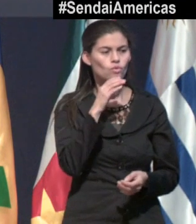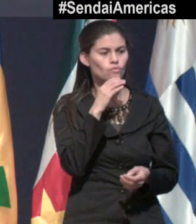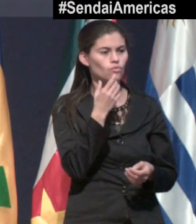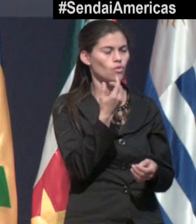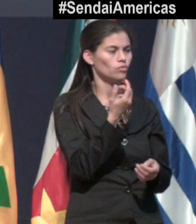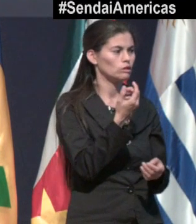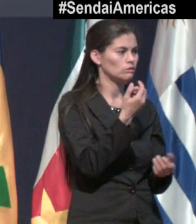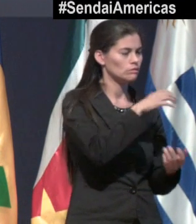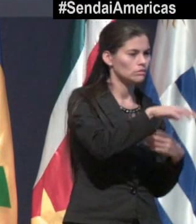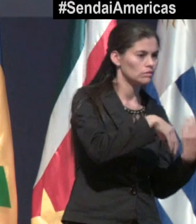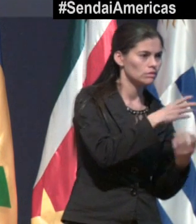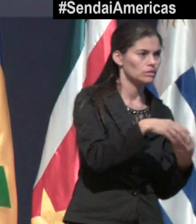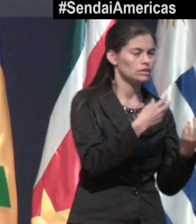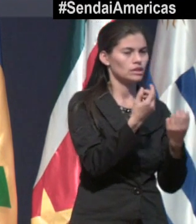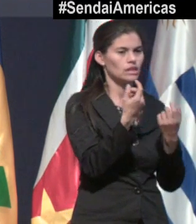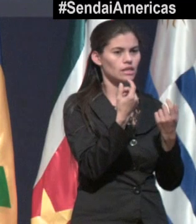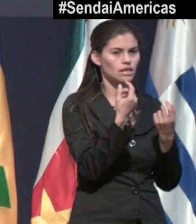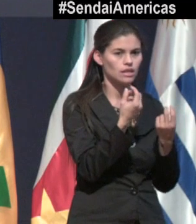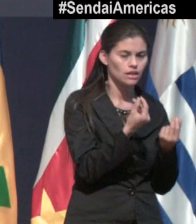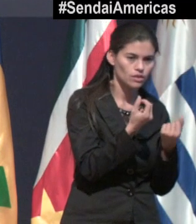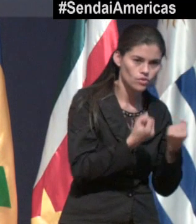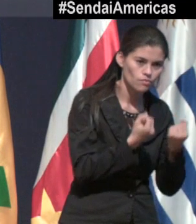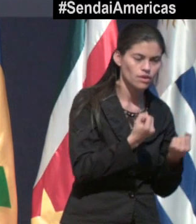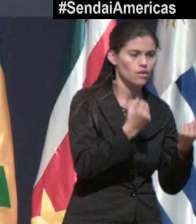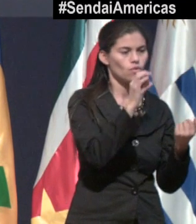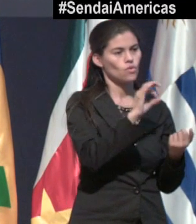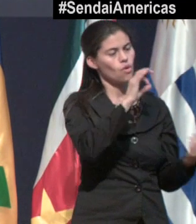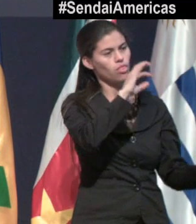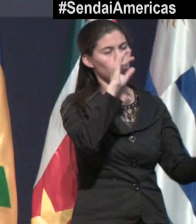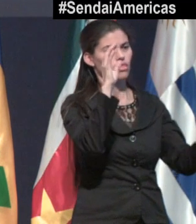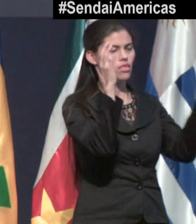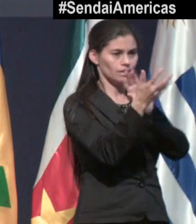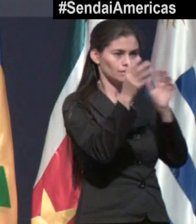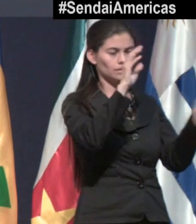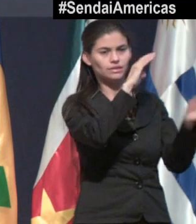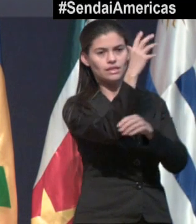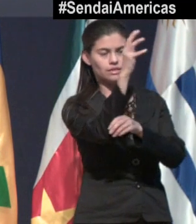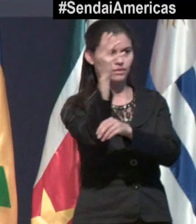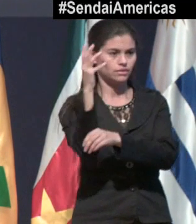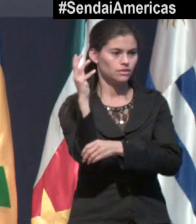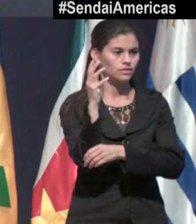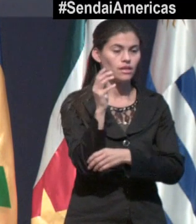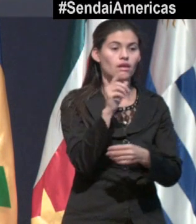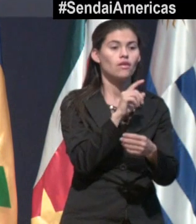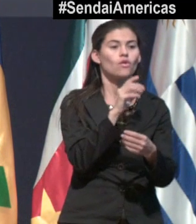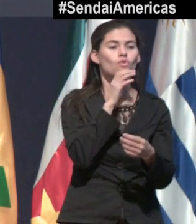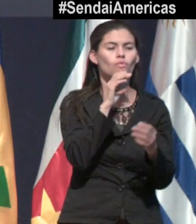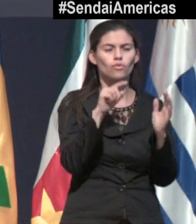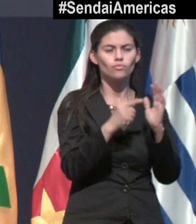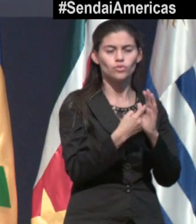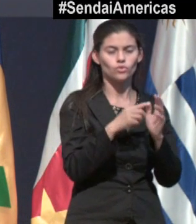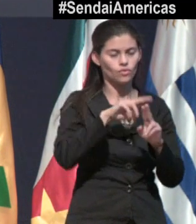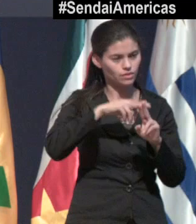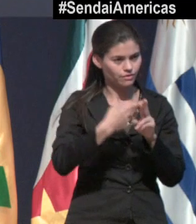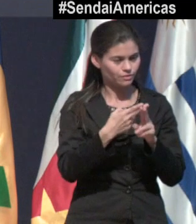daños económicos por los desastres. Y aquí refuerza el punto